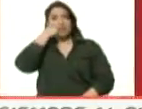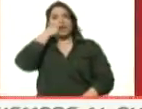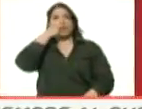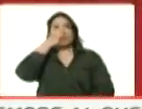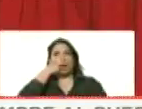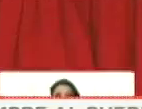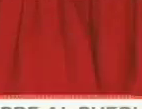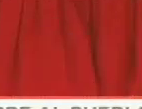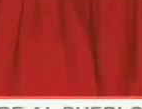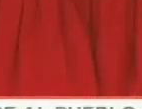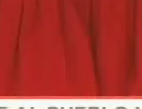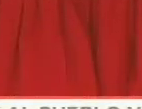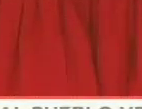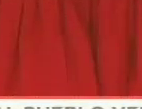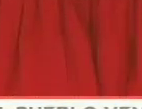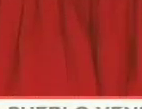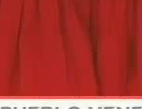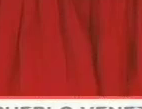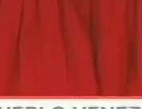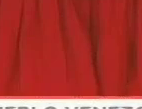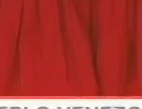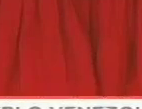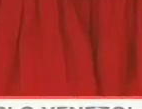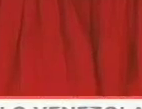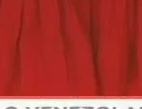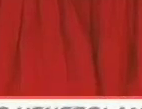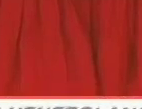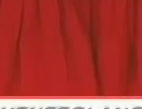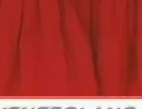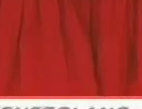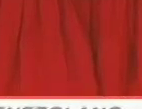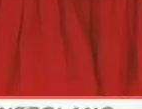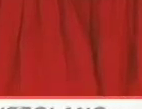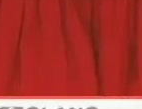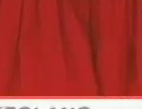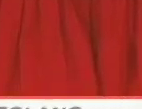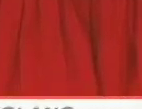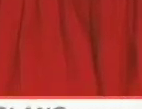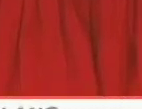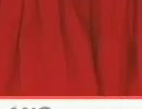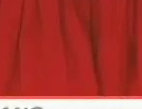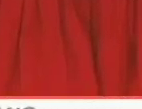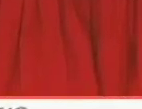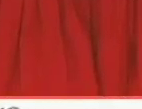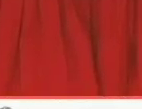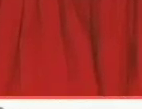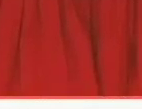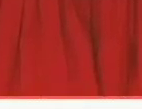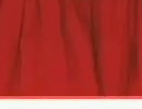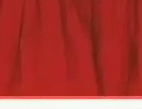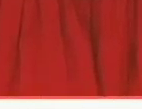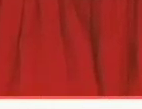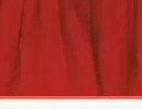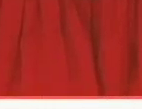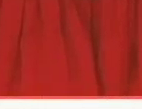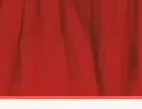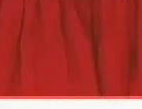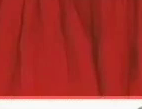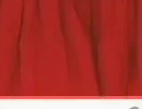Camejo, es Juana Ramírez la Avanzadora, es Luisa Cáceres de Arizmendi, es Manuela Sáenz, es